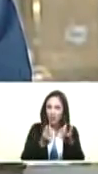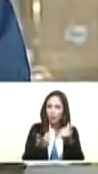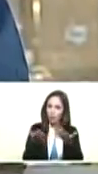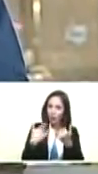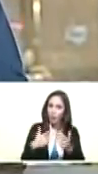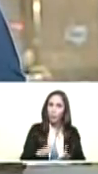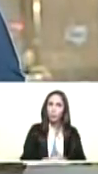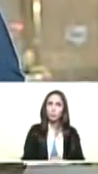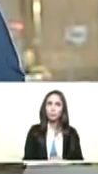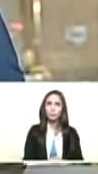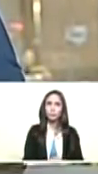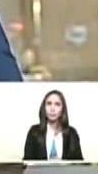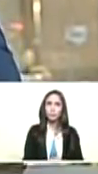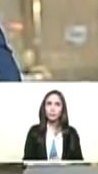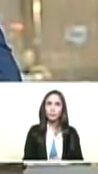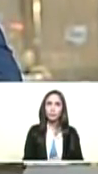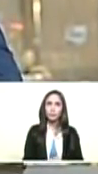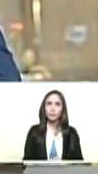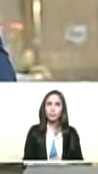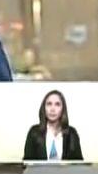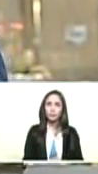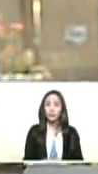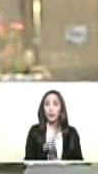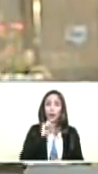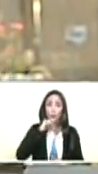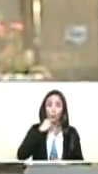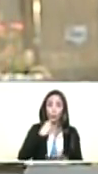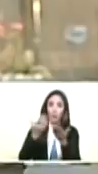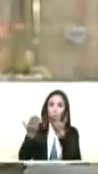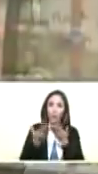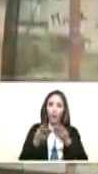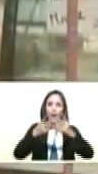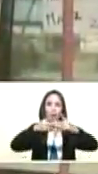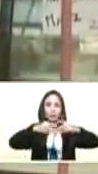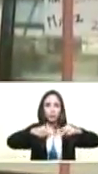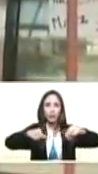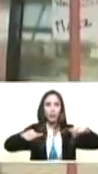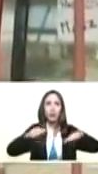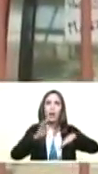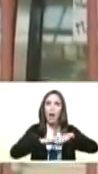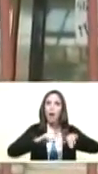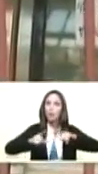el trigo ruso hemos hecho un milagro. Ah, porque tenemos el control del trigo.